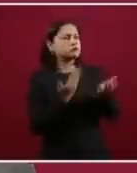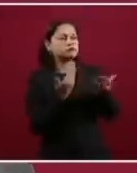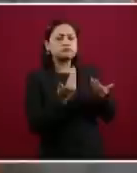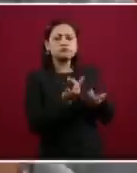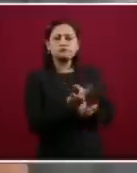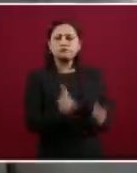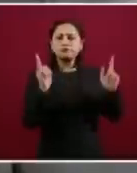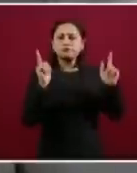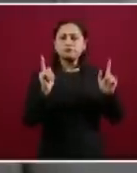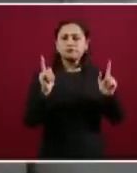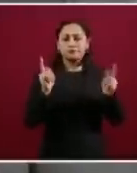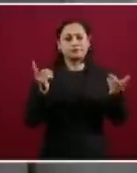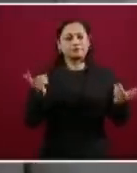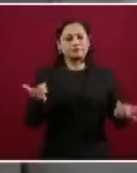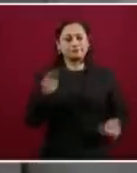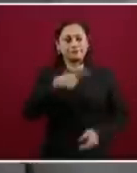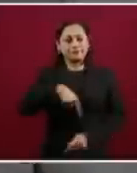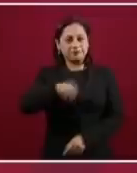No hay